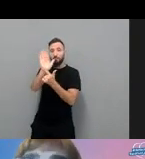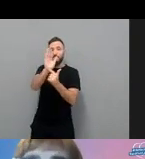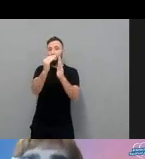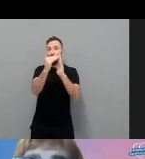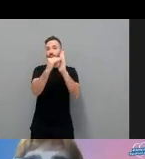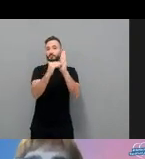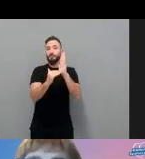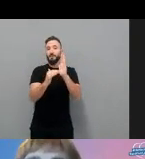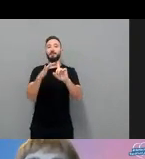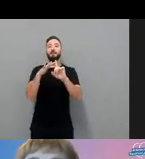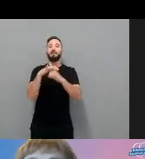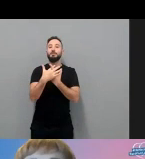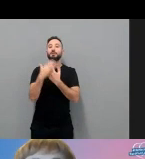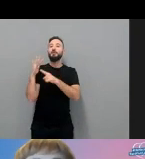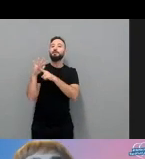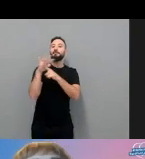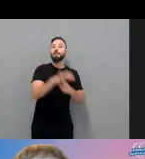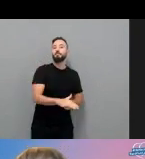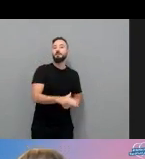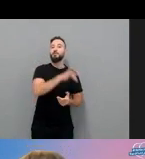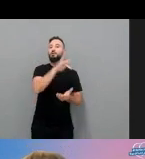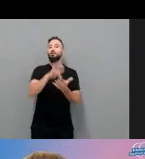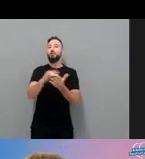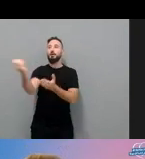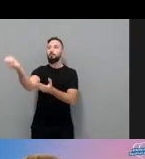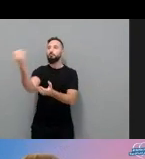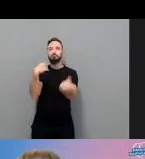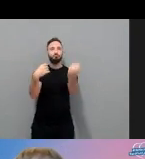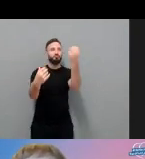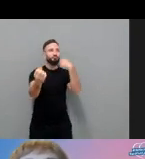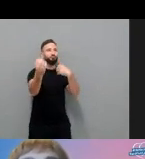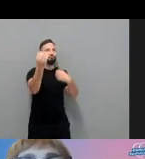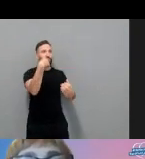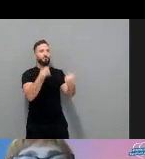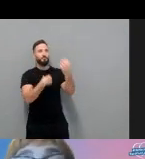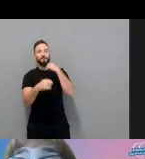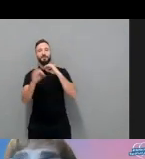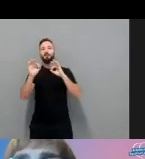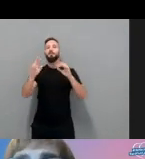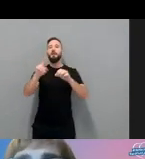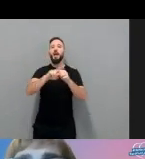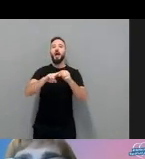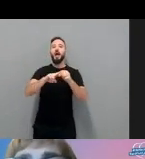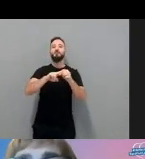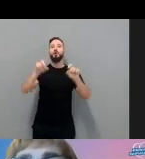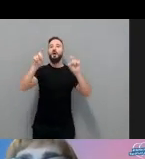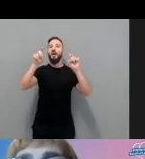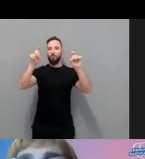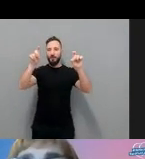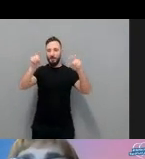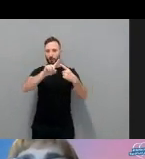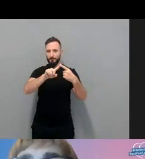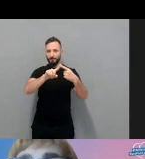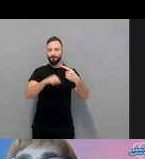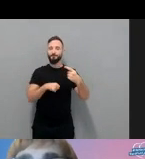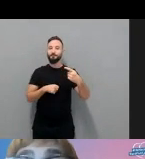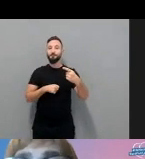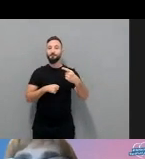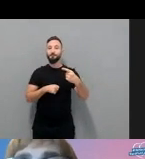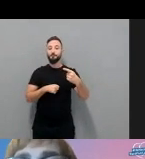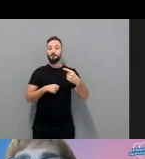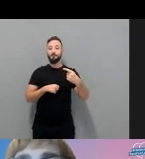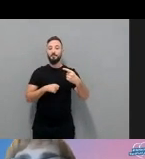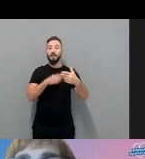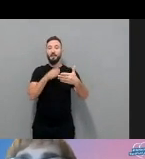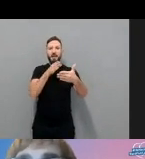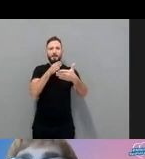de las situaciones de discriminación que nos hacían llegar, ¿vale? En el ámbito de la educación, las primeras